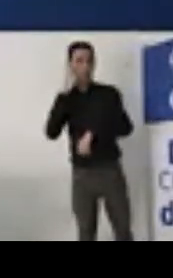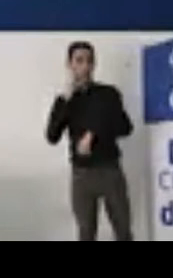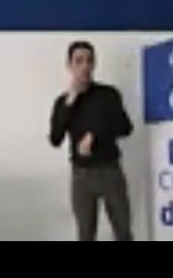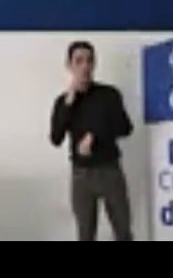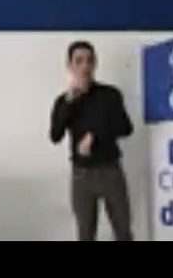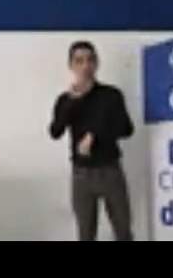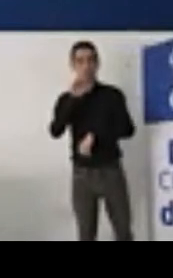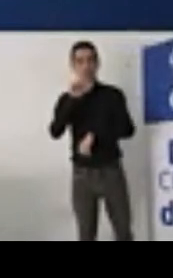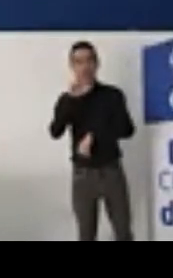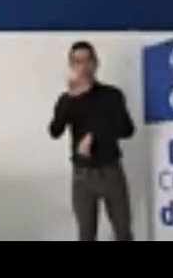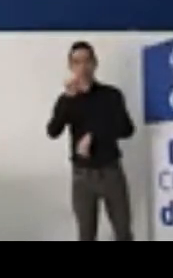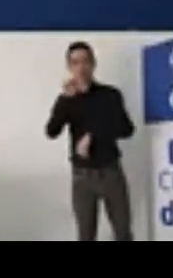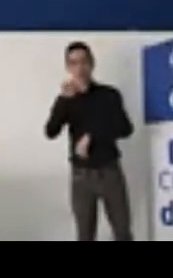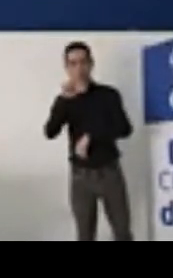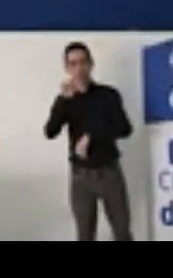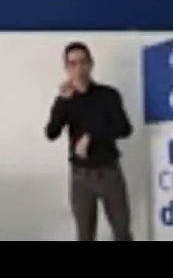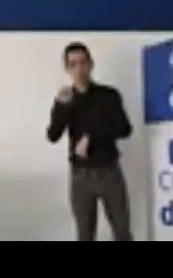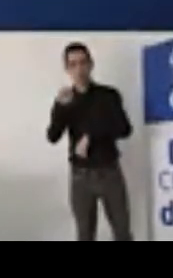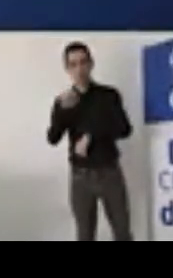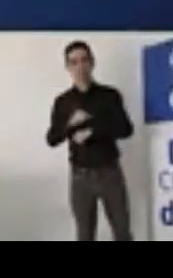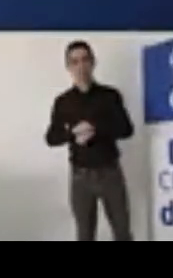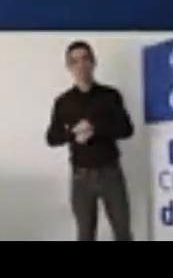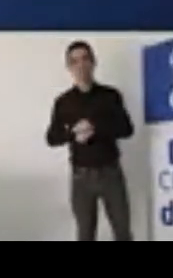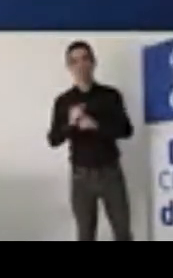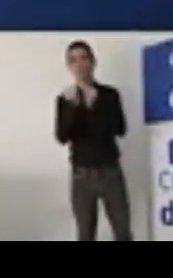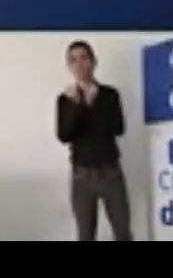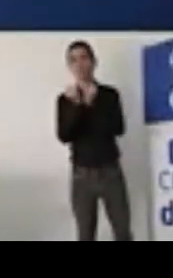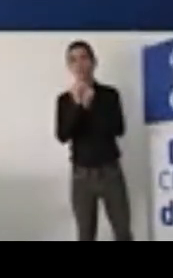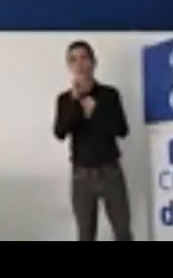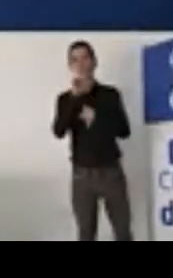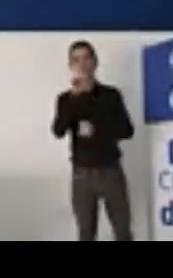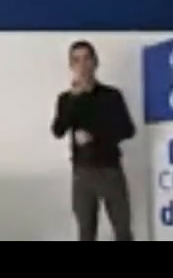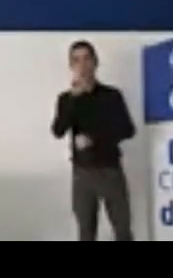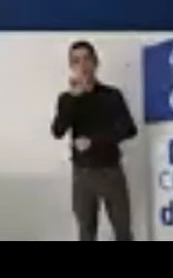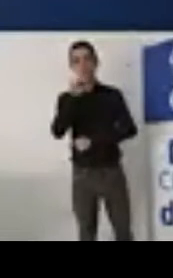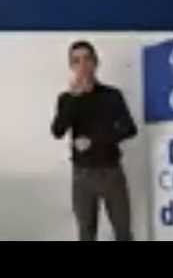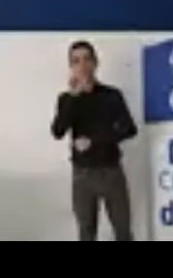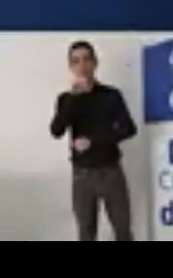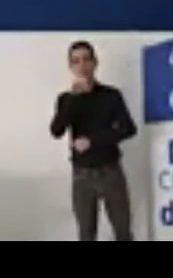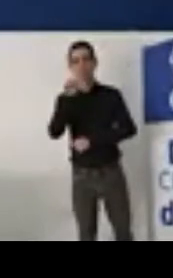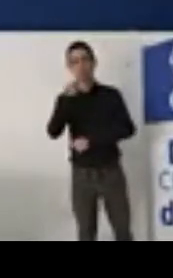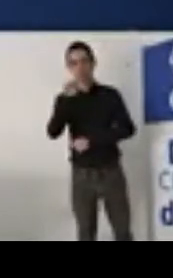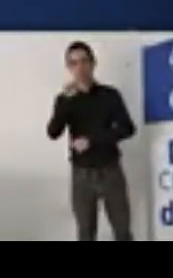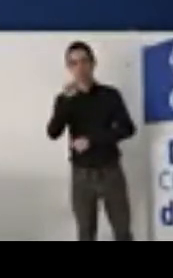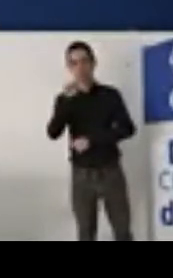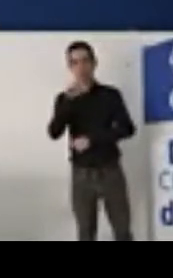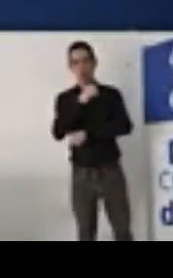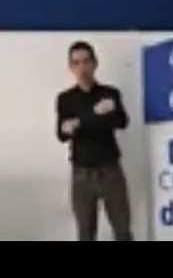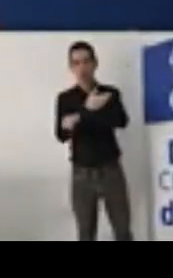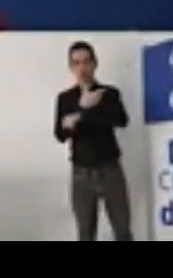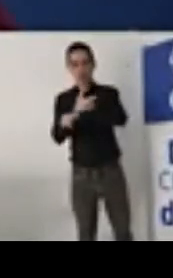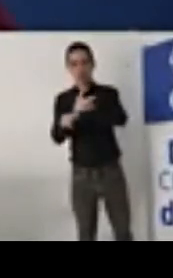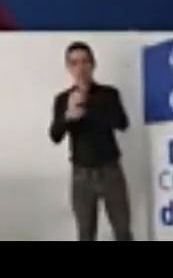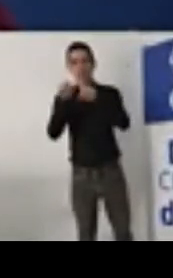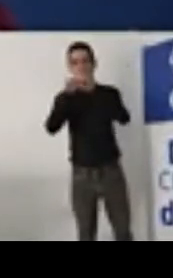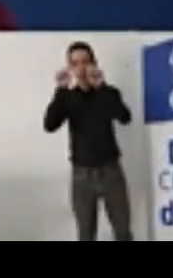a Dorian Romens, coordinador del Sector de Ciencias Sociales de la UNESCO en México. Para dar arranque